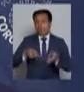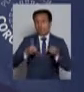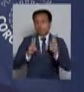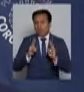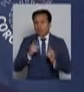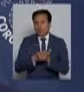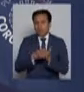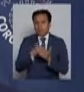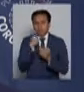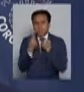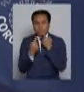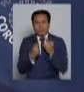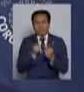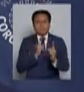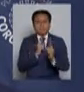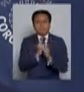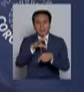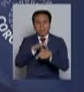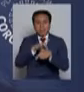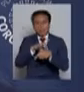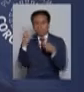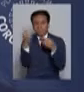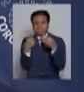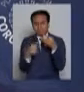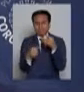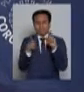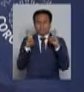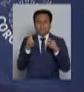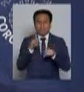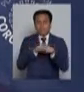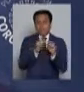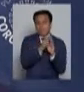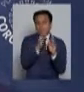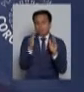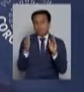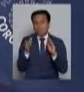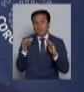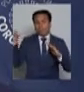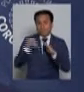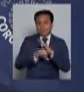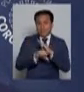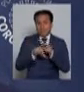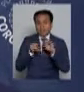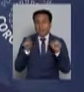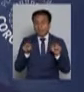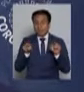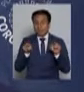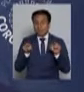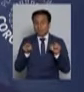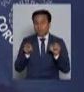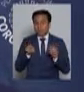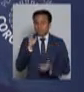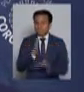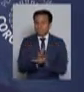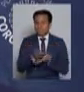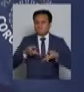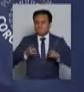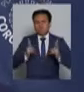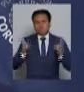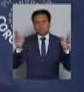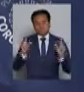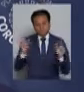a consultas médicas o lo que fuere durante los periodos de cuarentena. Esto se va a endurecer en